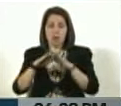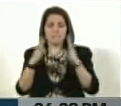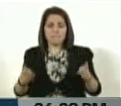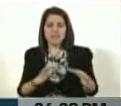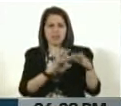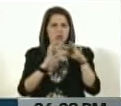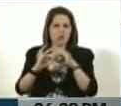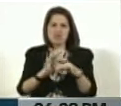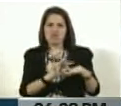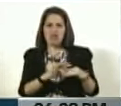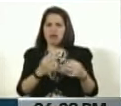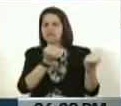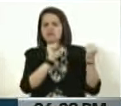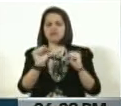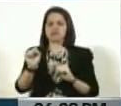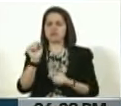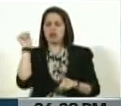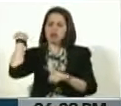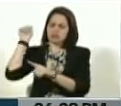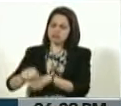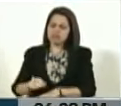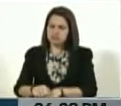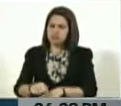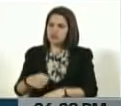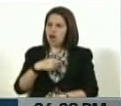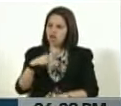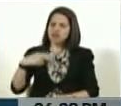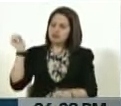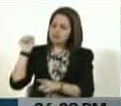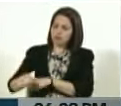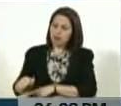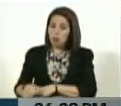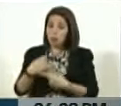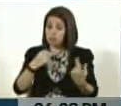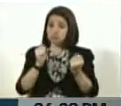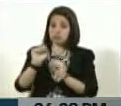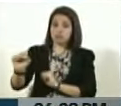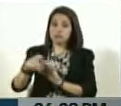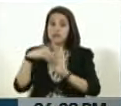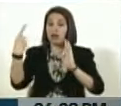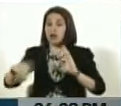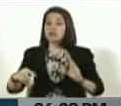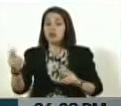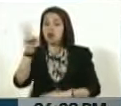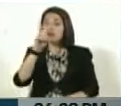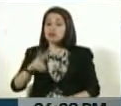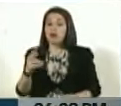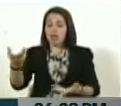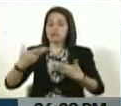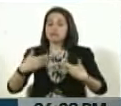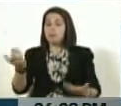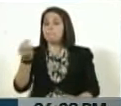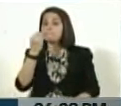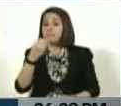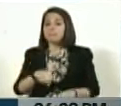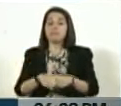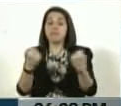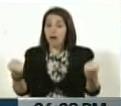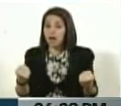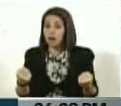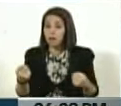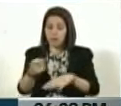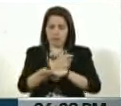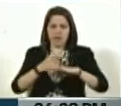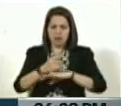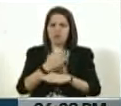Democrática le vamos a salir al paso a semejante pretensión. Nosotros vamos a defender el derecho de los venezolanos a tener pan. Vamos a exigirle al gobierno